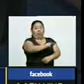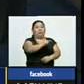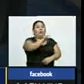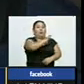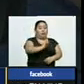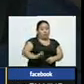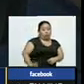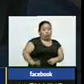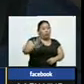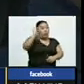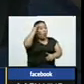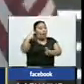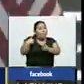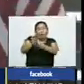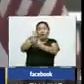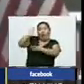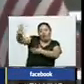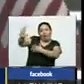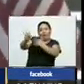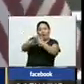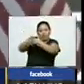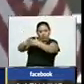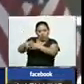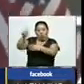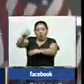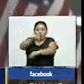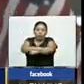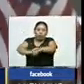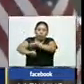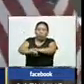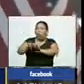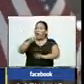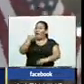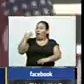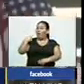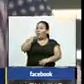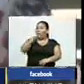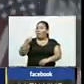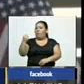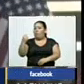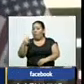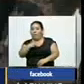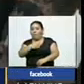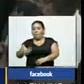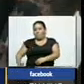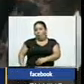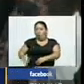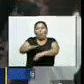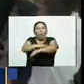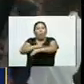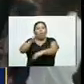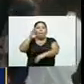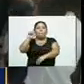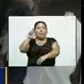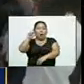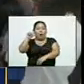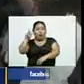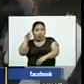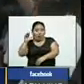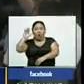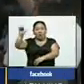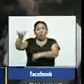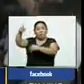Su esposa es estadounidense. Escobar fue arrestado en 2011, durante el gobierno del presidente Barack Obama, y detenido varios meses.